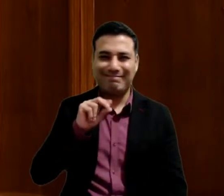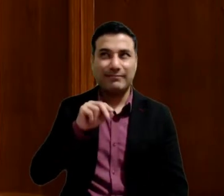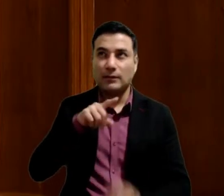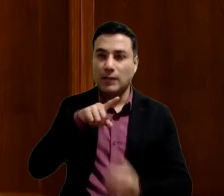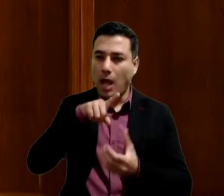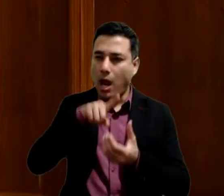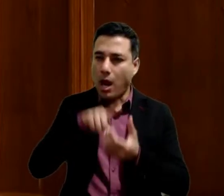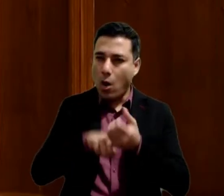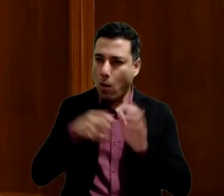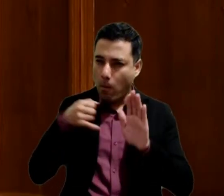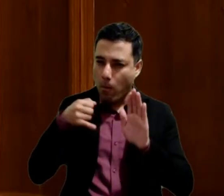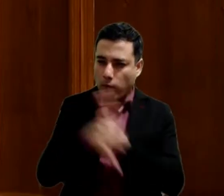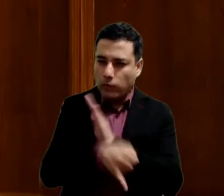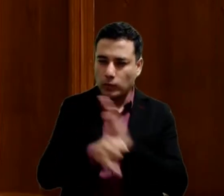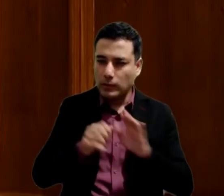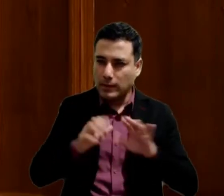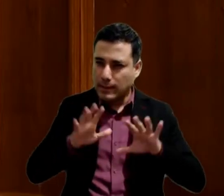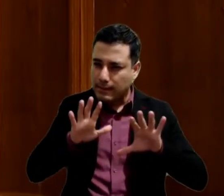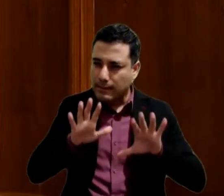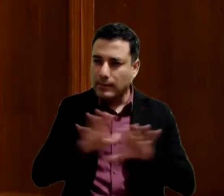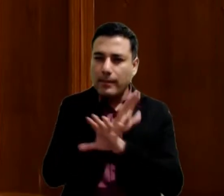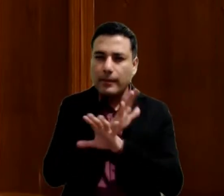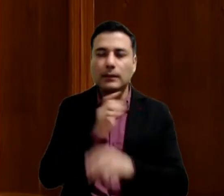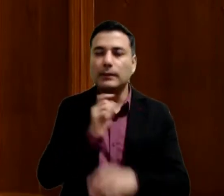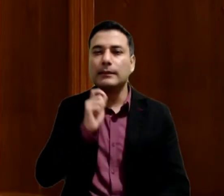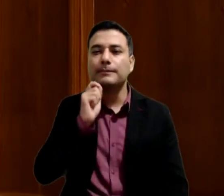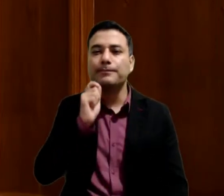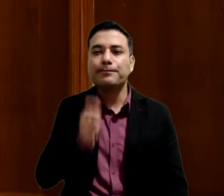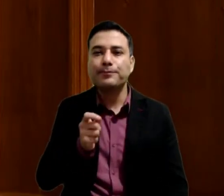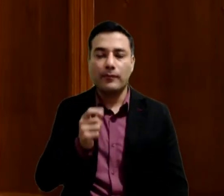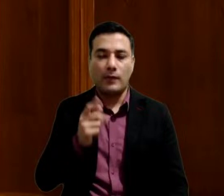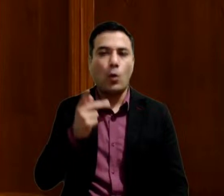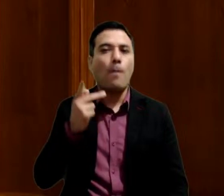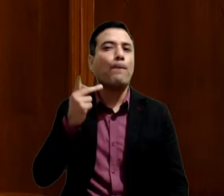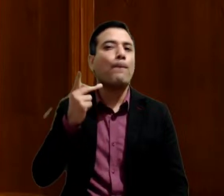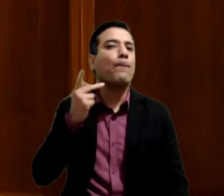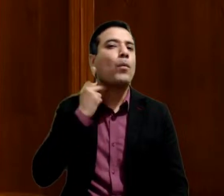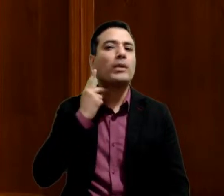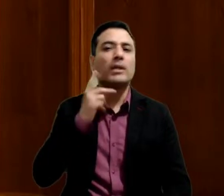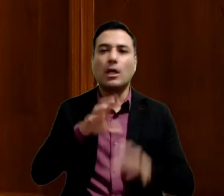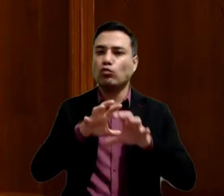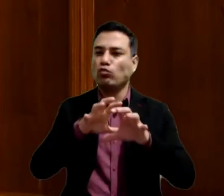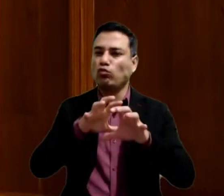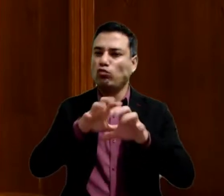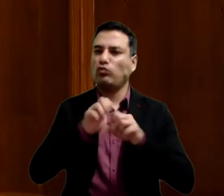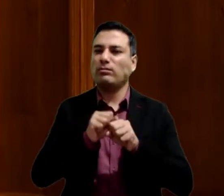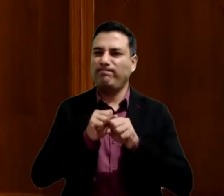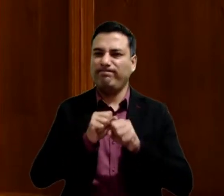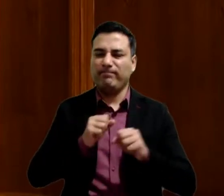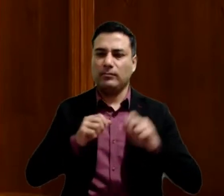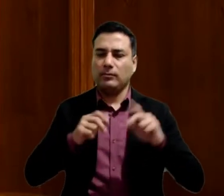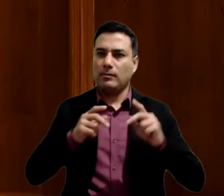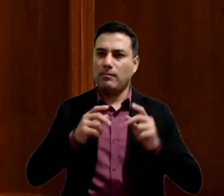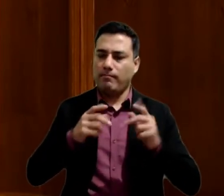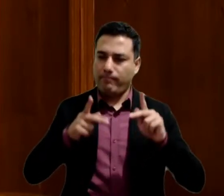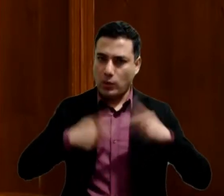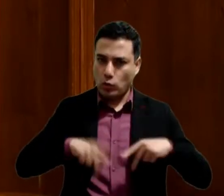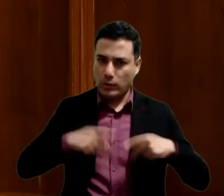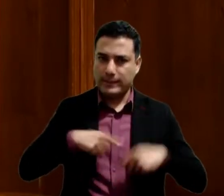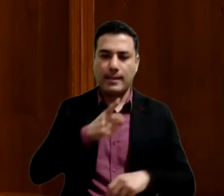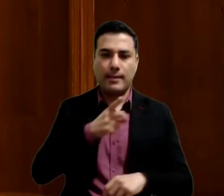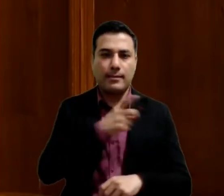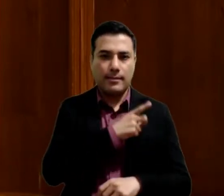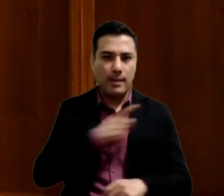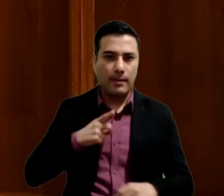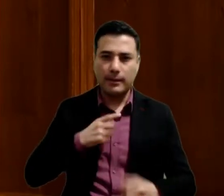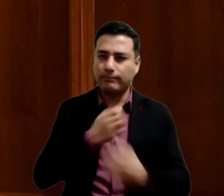más profundo: la recuperación de la política como ejercicio de moralidad, de ética,